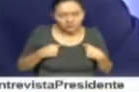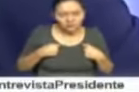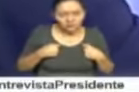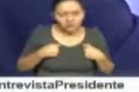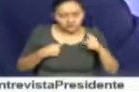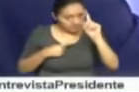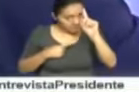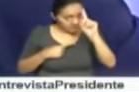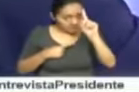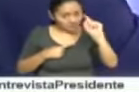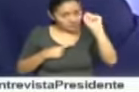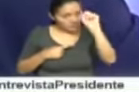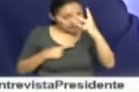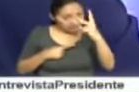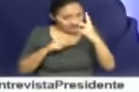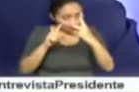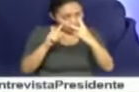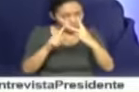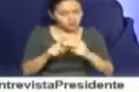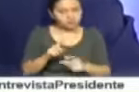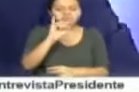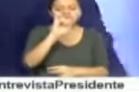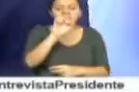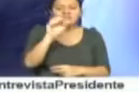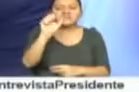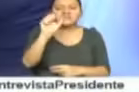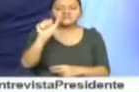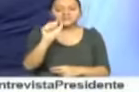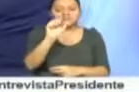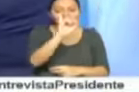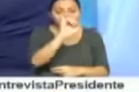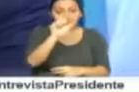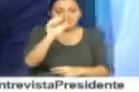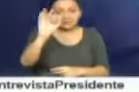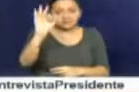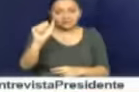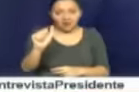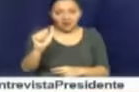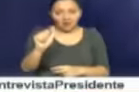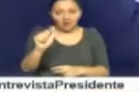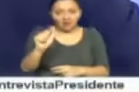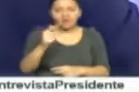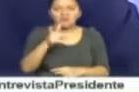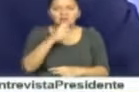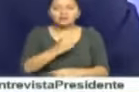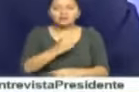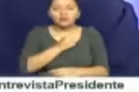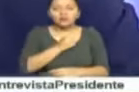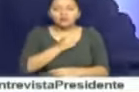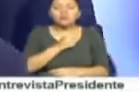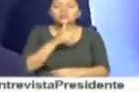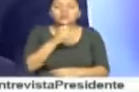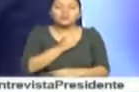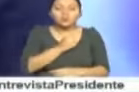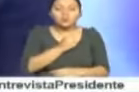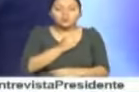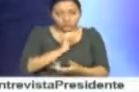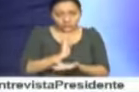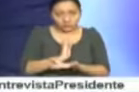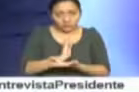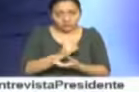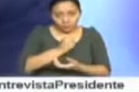¿no? El IFA de las Fuerzas Armadas. Lea el artículo 370, le ruego que lo lea. ¿Ya? Los